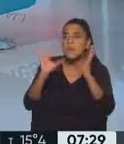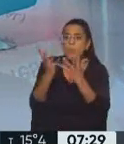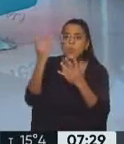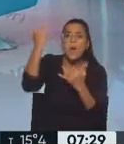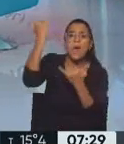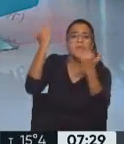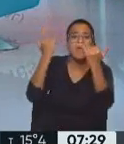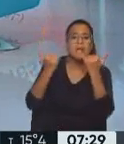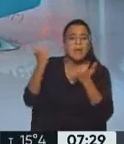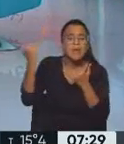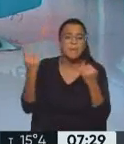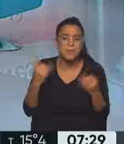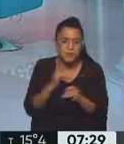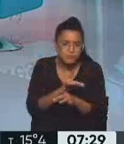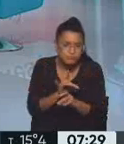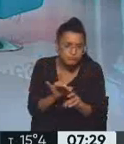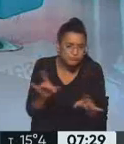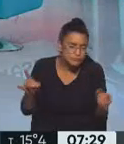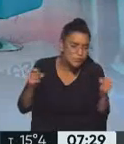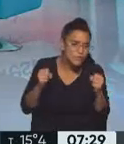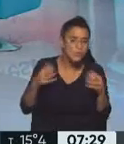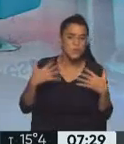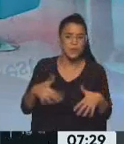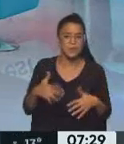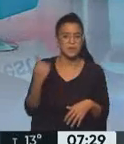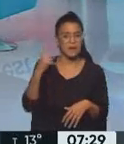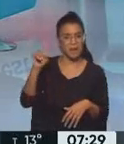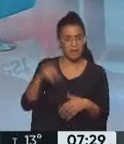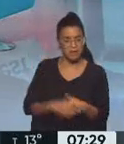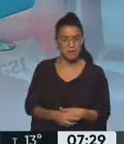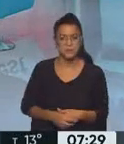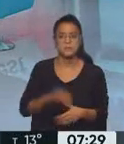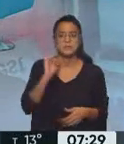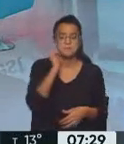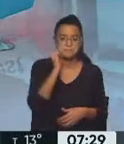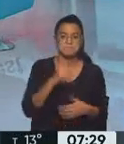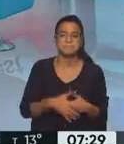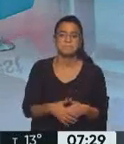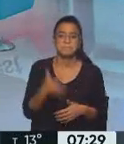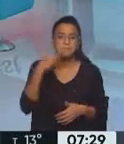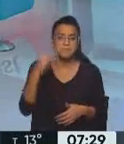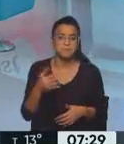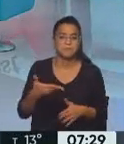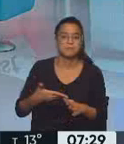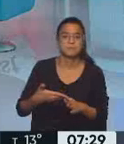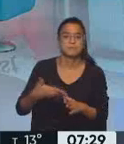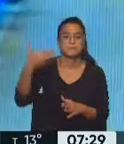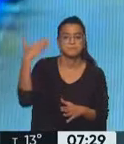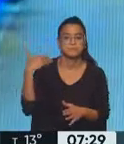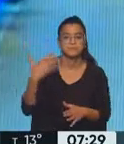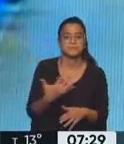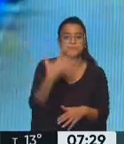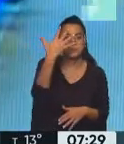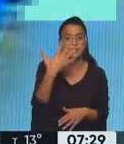pero que tiene una virulencia realmente llamativa sí sí la verdad es que desde hace desde el